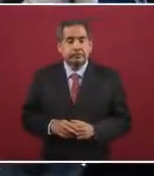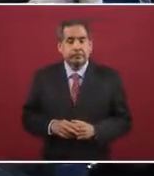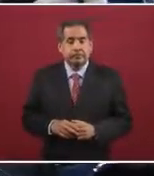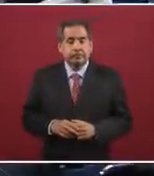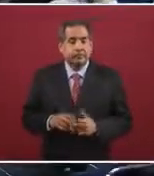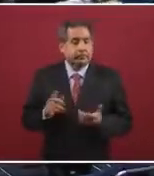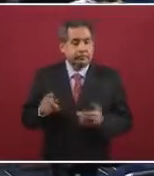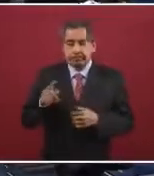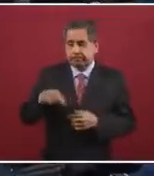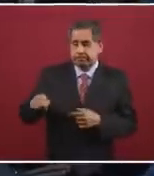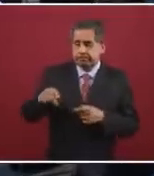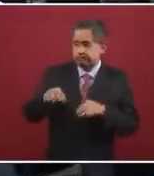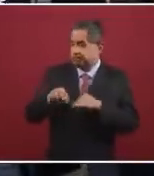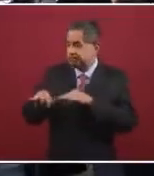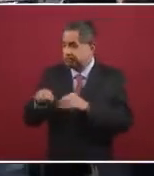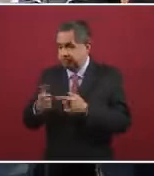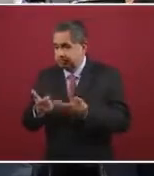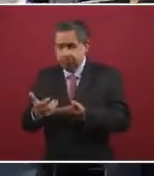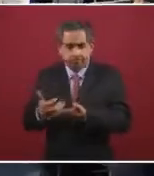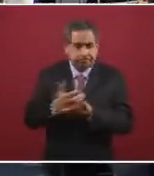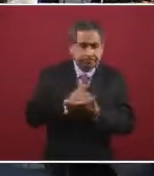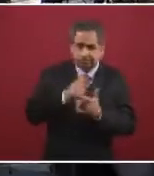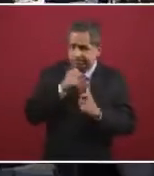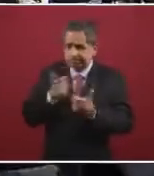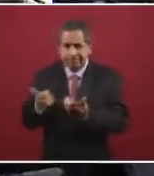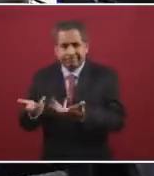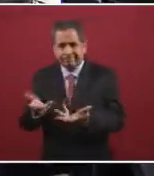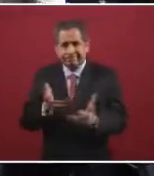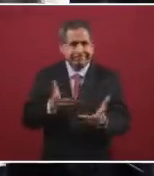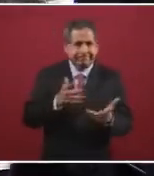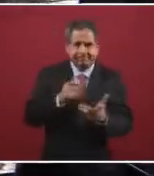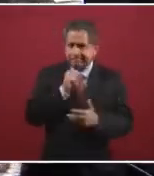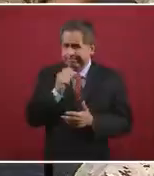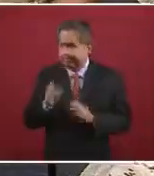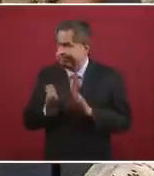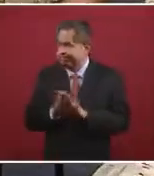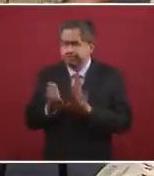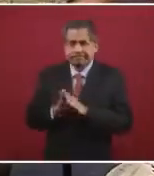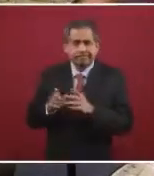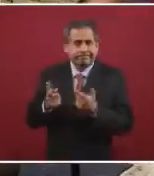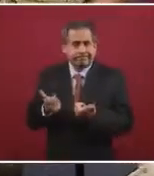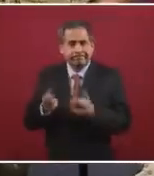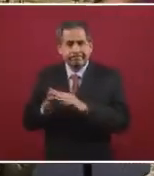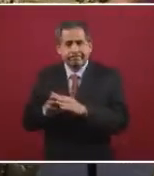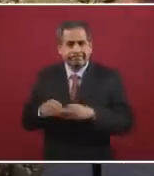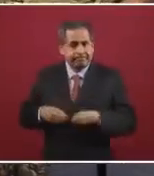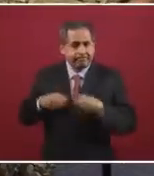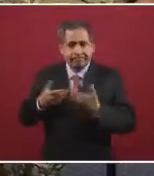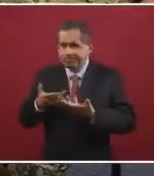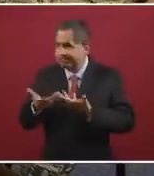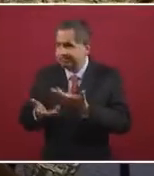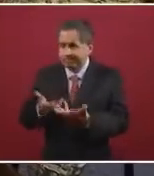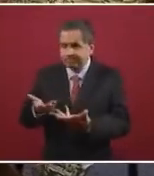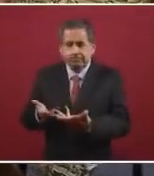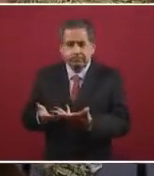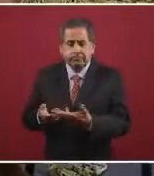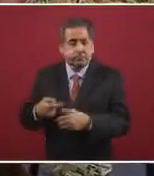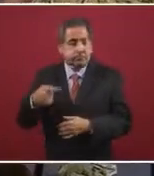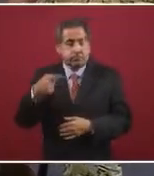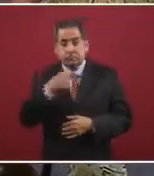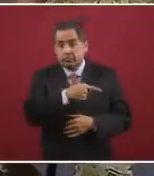que los trabajadores no tenían ingresos, no tenían manera de sobrevivir,